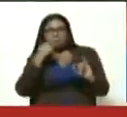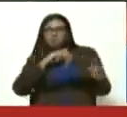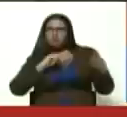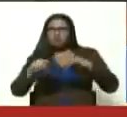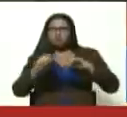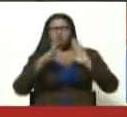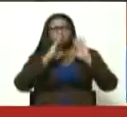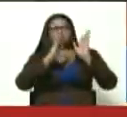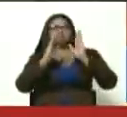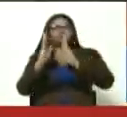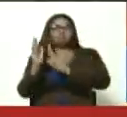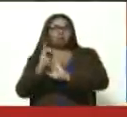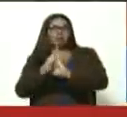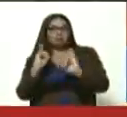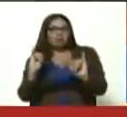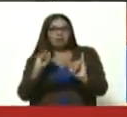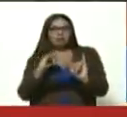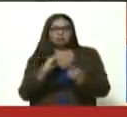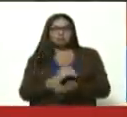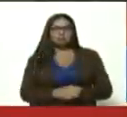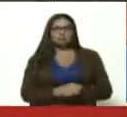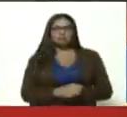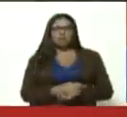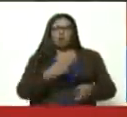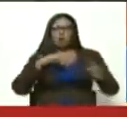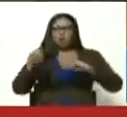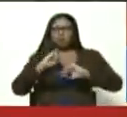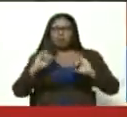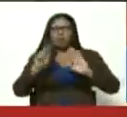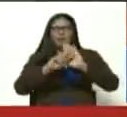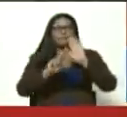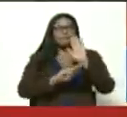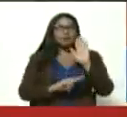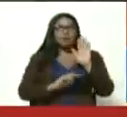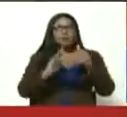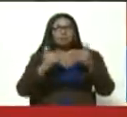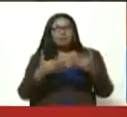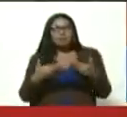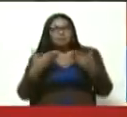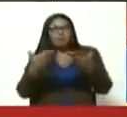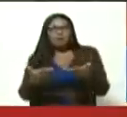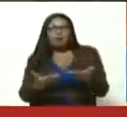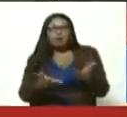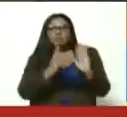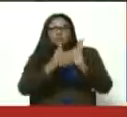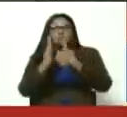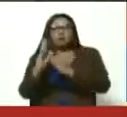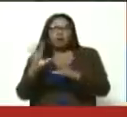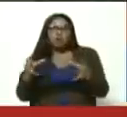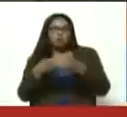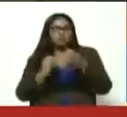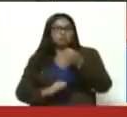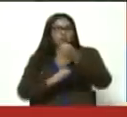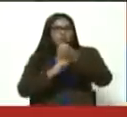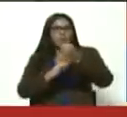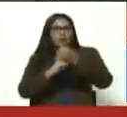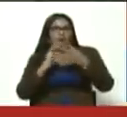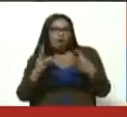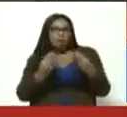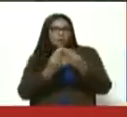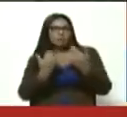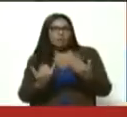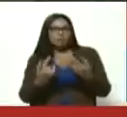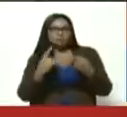distribución en ese manual de la entrega de semanal en las estructuras de base debe estar acompañado